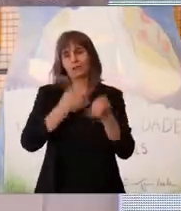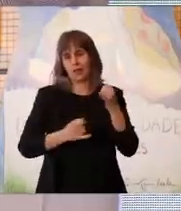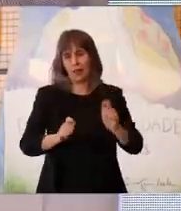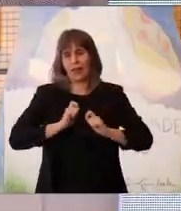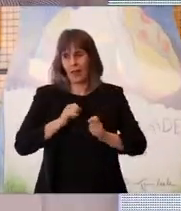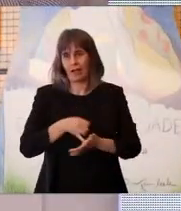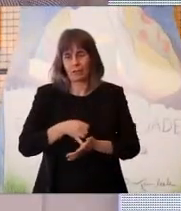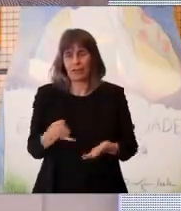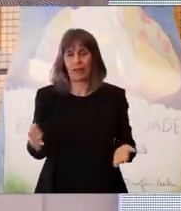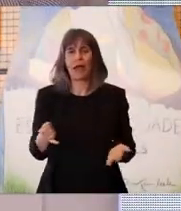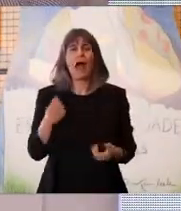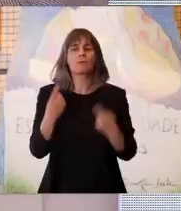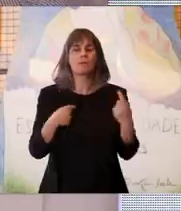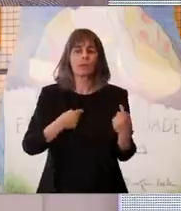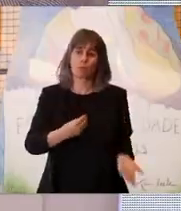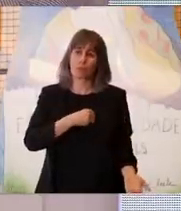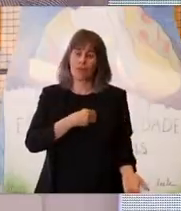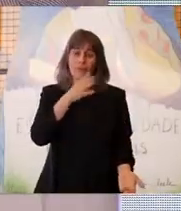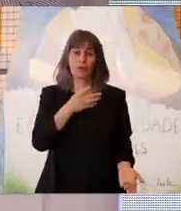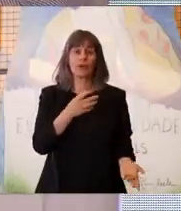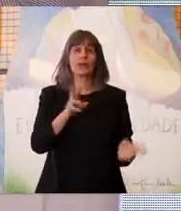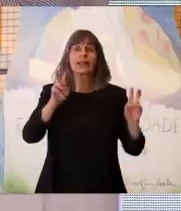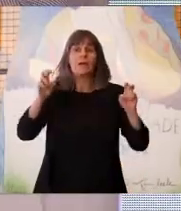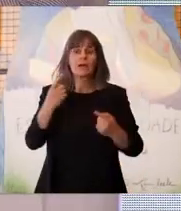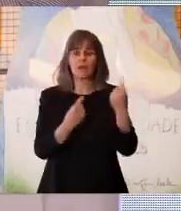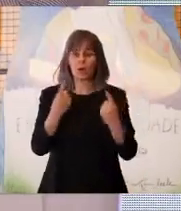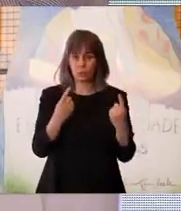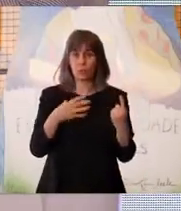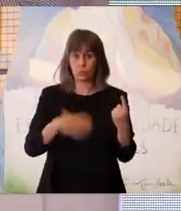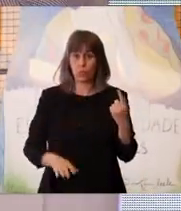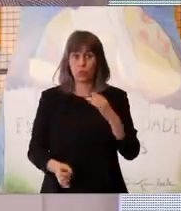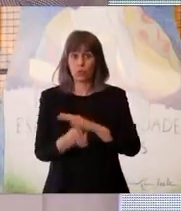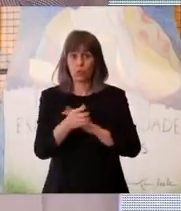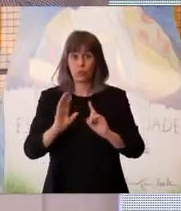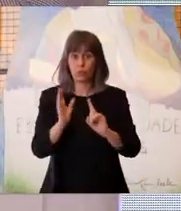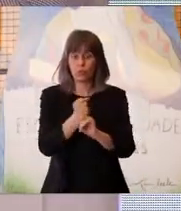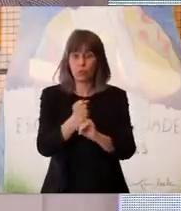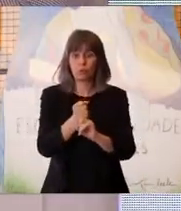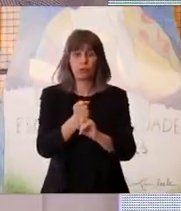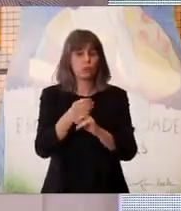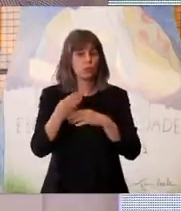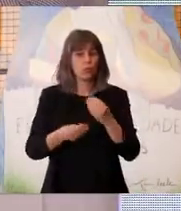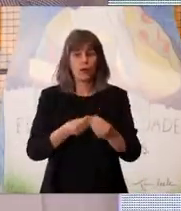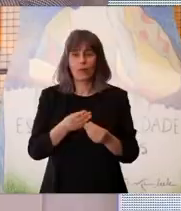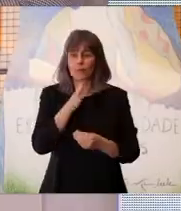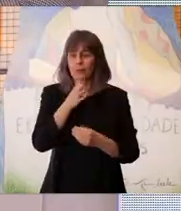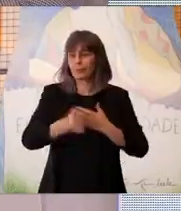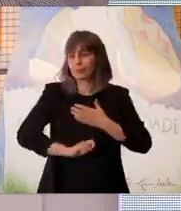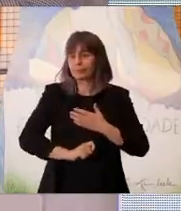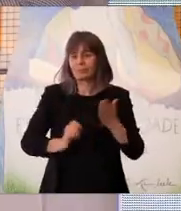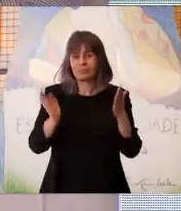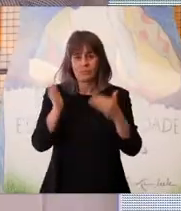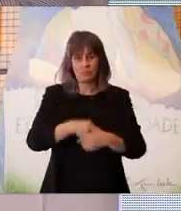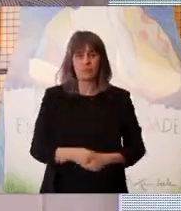terriblemente yo a veces me da pena como algunas cuestiones que podrían salir No salen por no sé pues faltas de estrategia Y antes